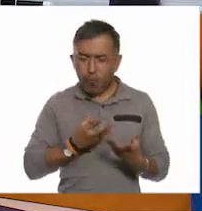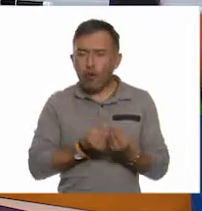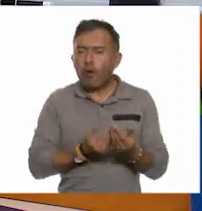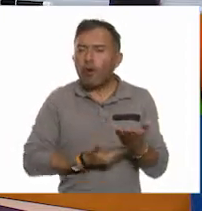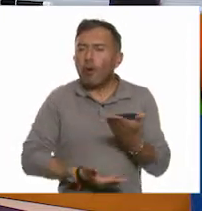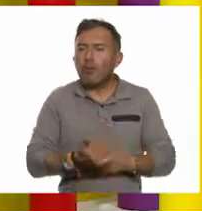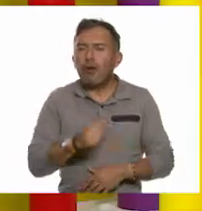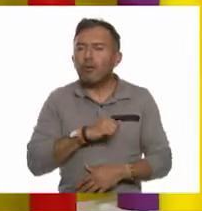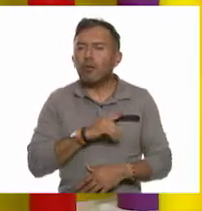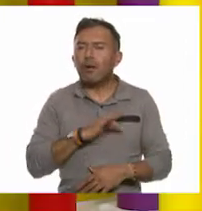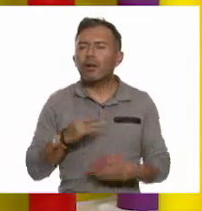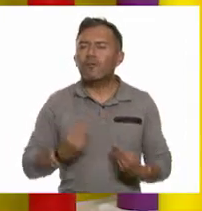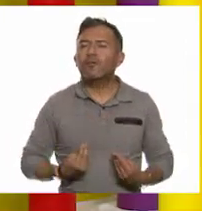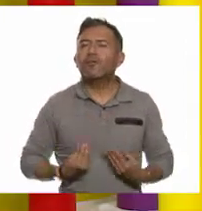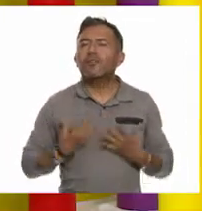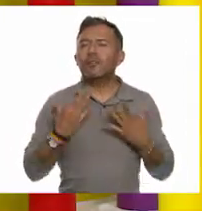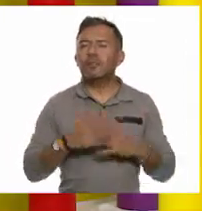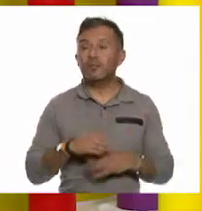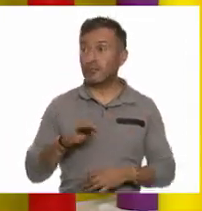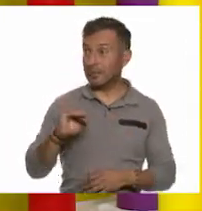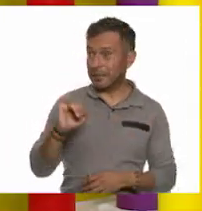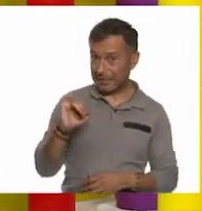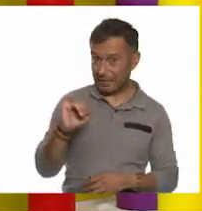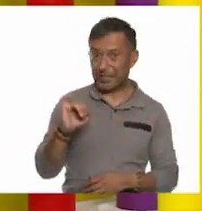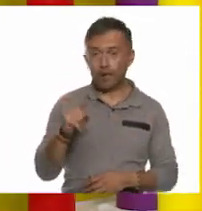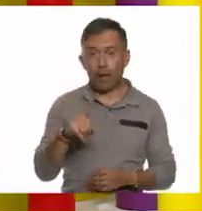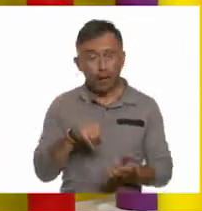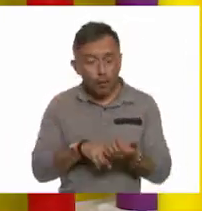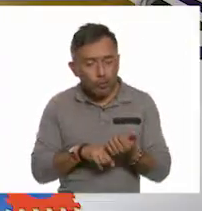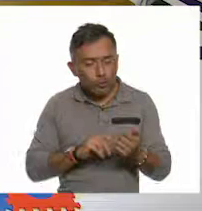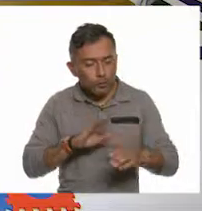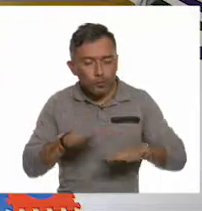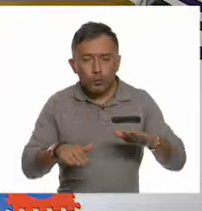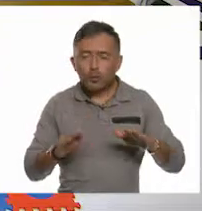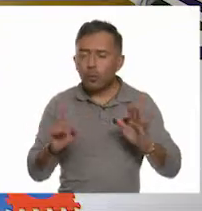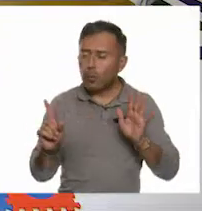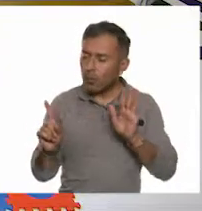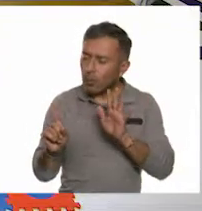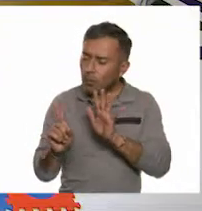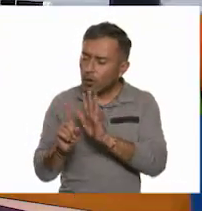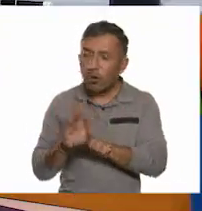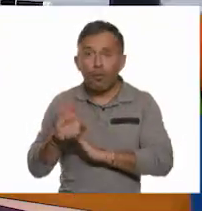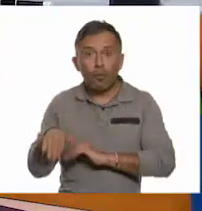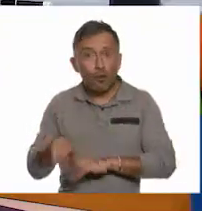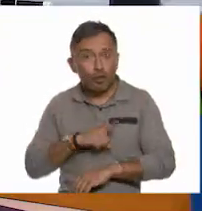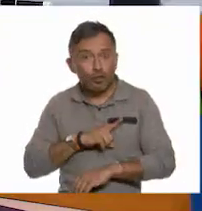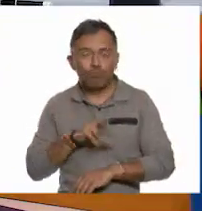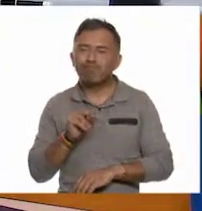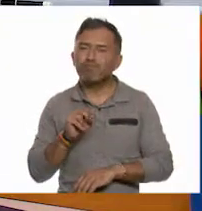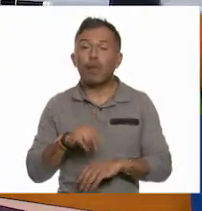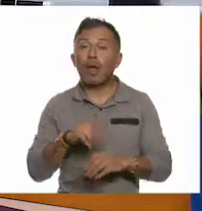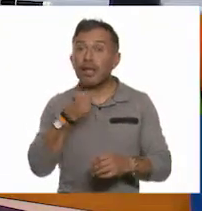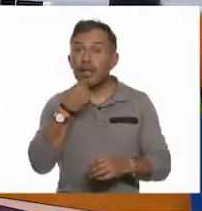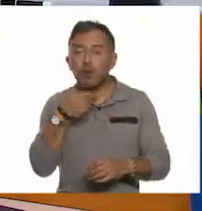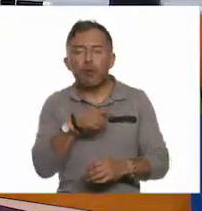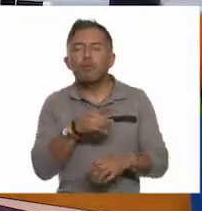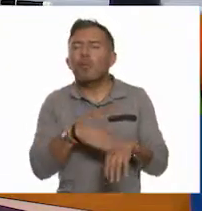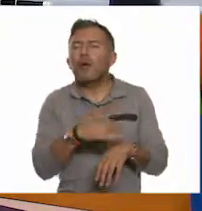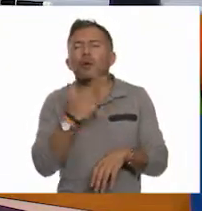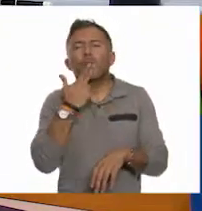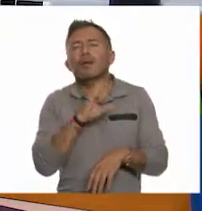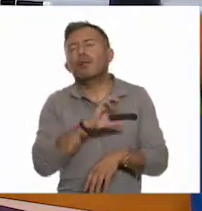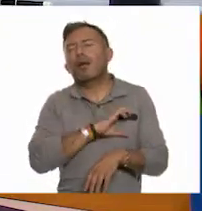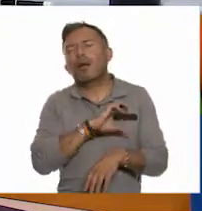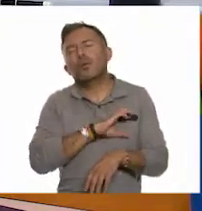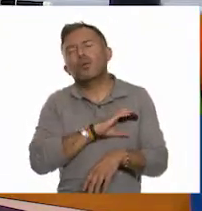los demás. Ay, sí, y hasta lo acompañaron en la muerte. Así No es, murió este solo. niño con el cual se encariñó tanto, lo